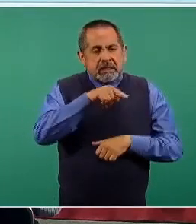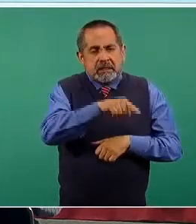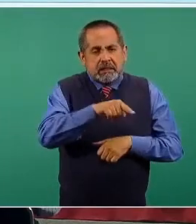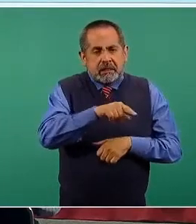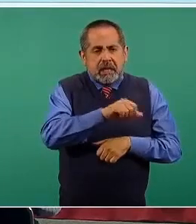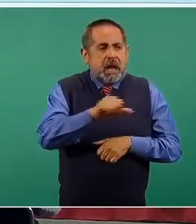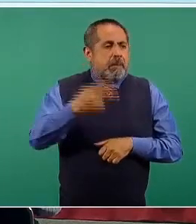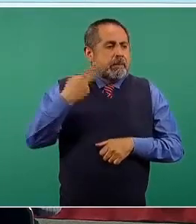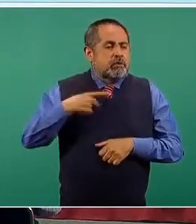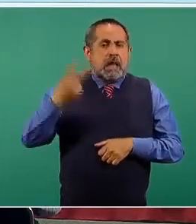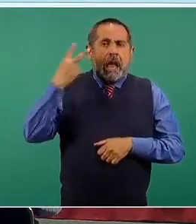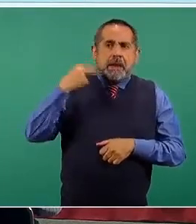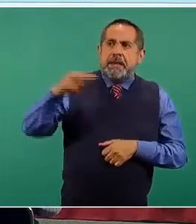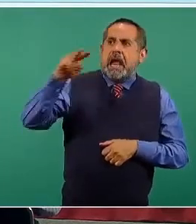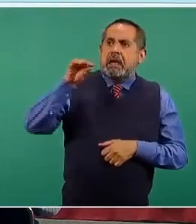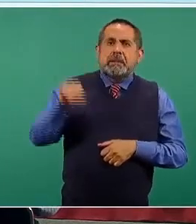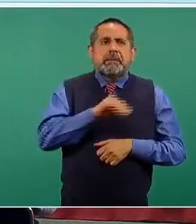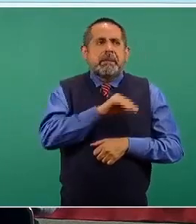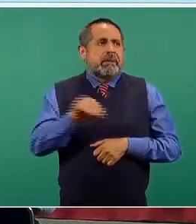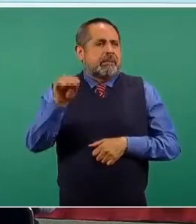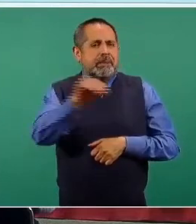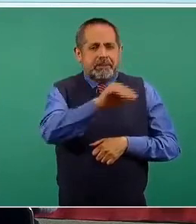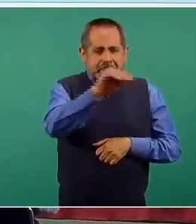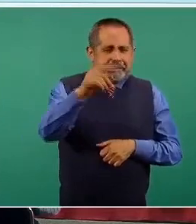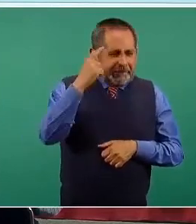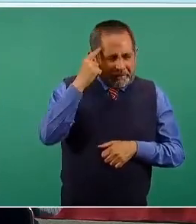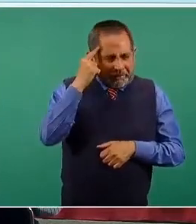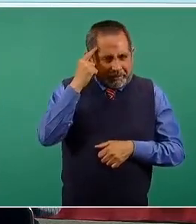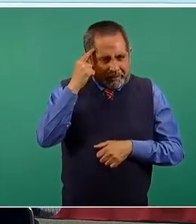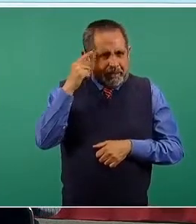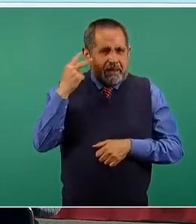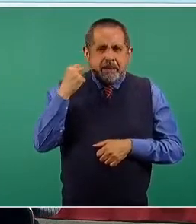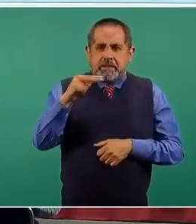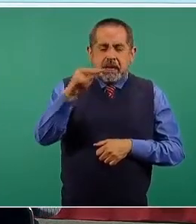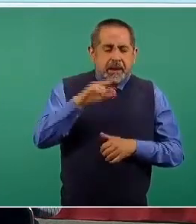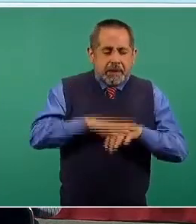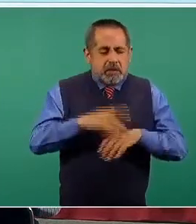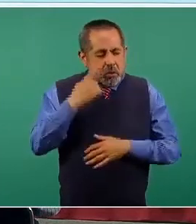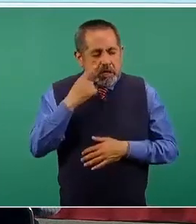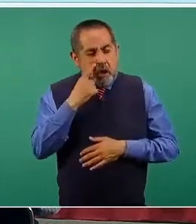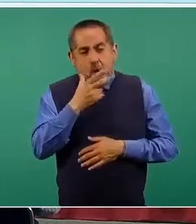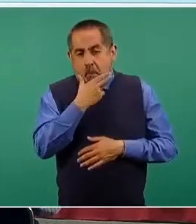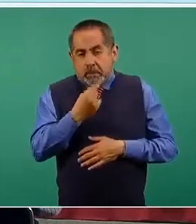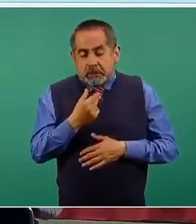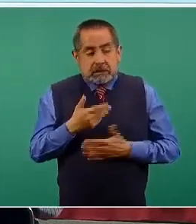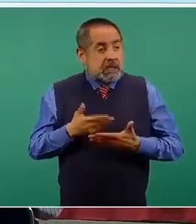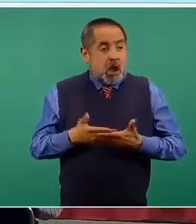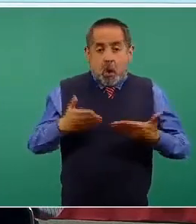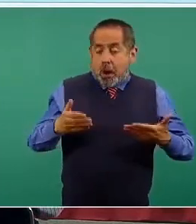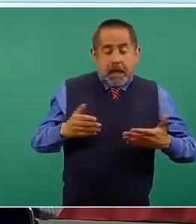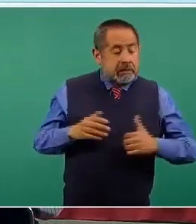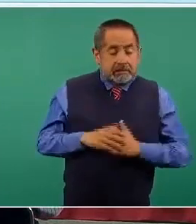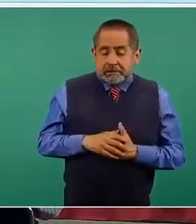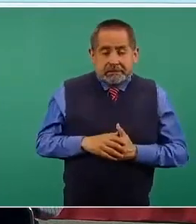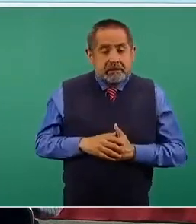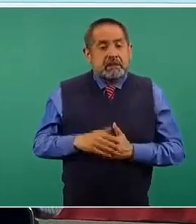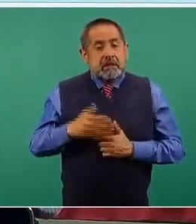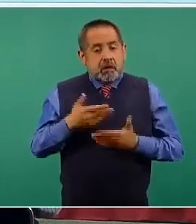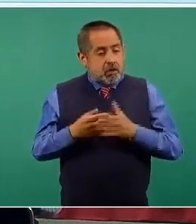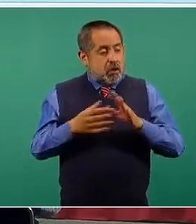eran viajeros cuando hablábamos de la importación viral y eran hombres. Ahora podemos decir que